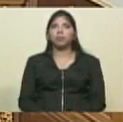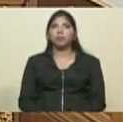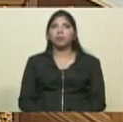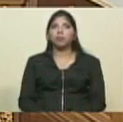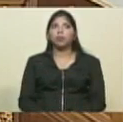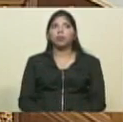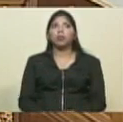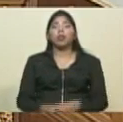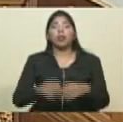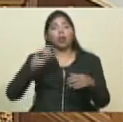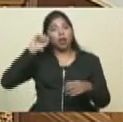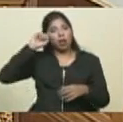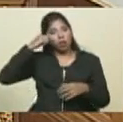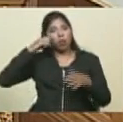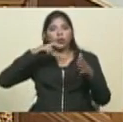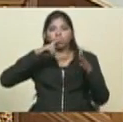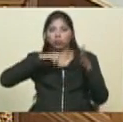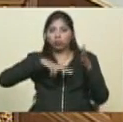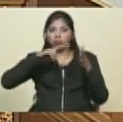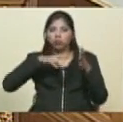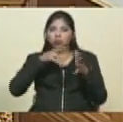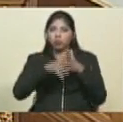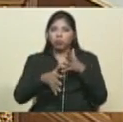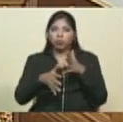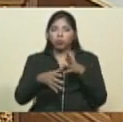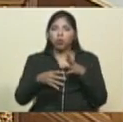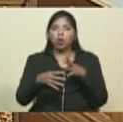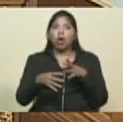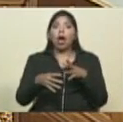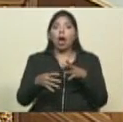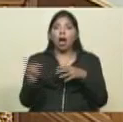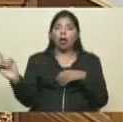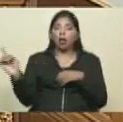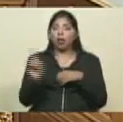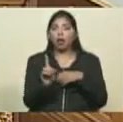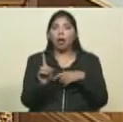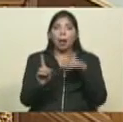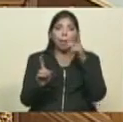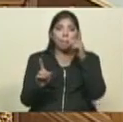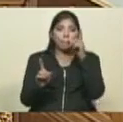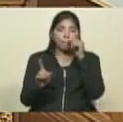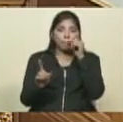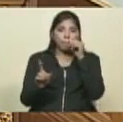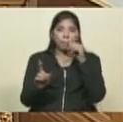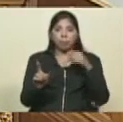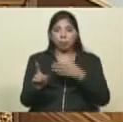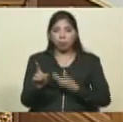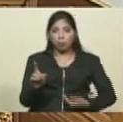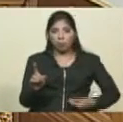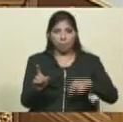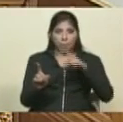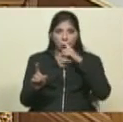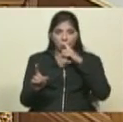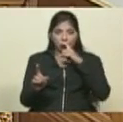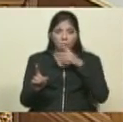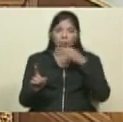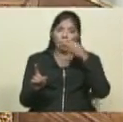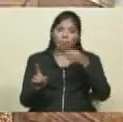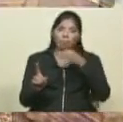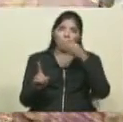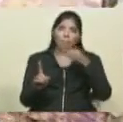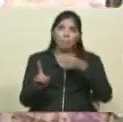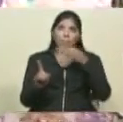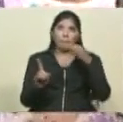por los secretarios ejecutivos la presencia del presidente de la República Bolivariana de Venezuela, Nicolás Maduro Moros, en este hemiciclo